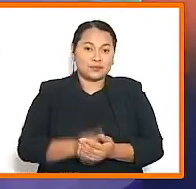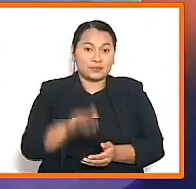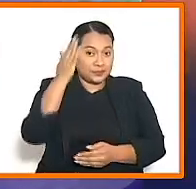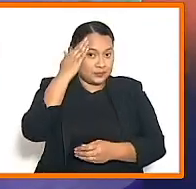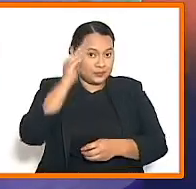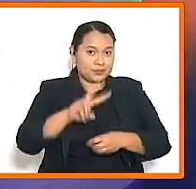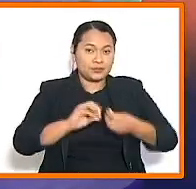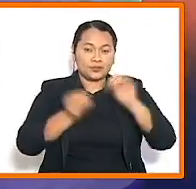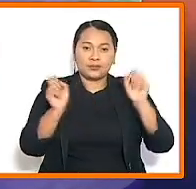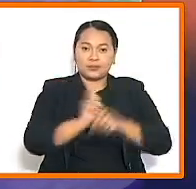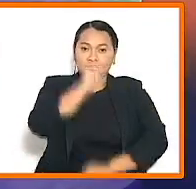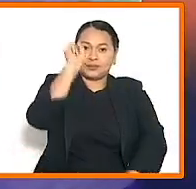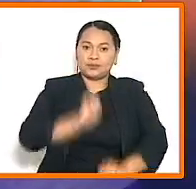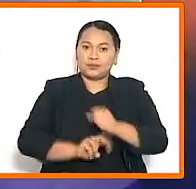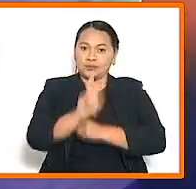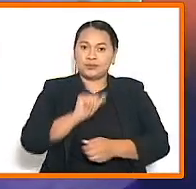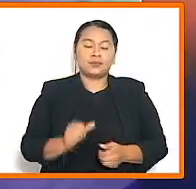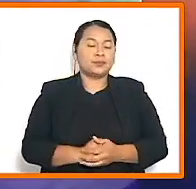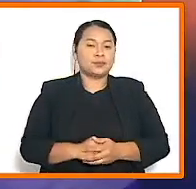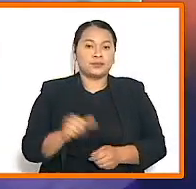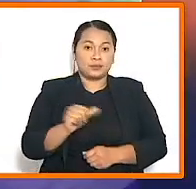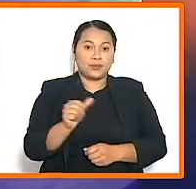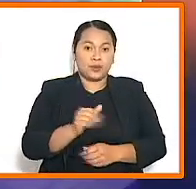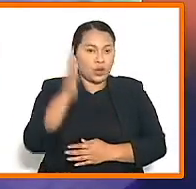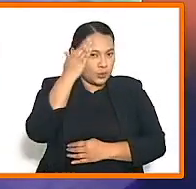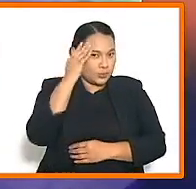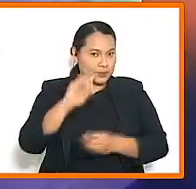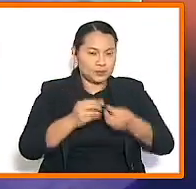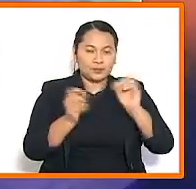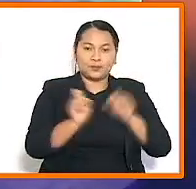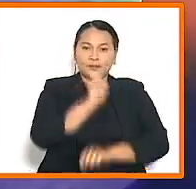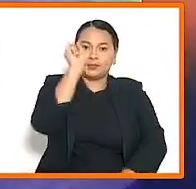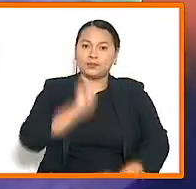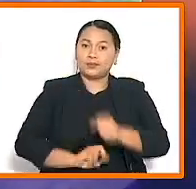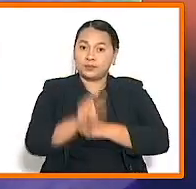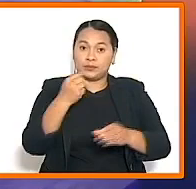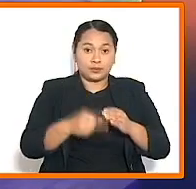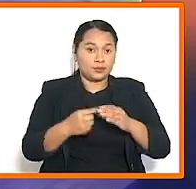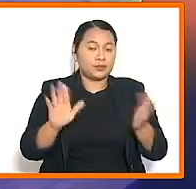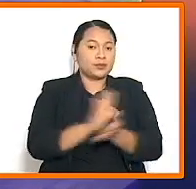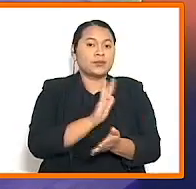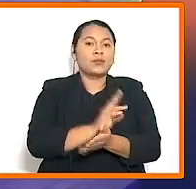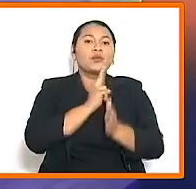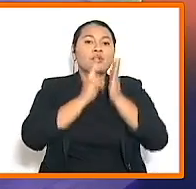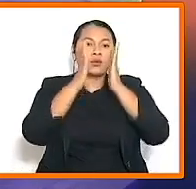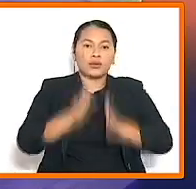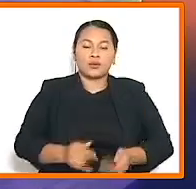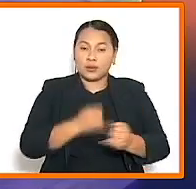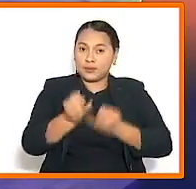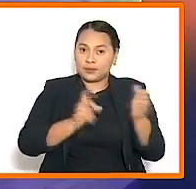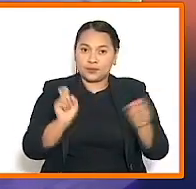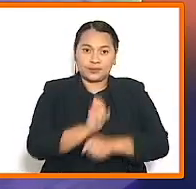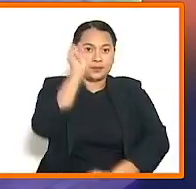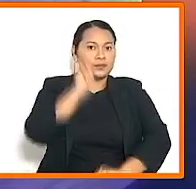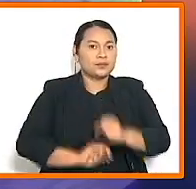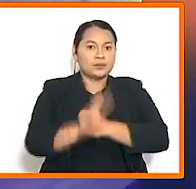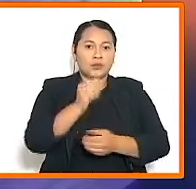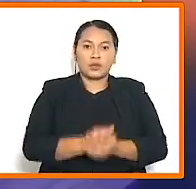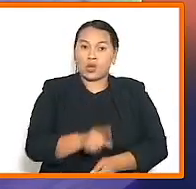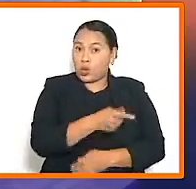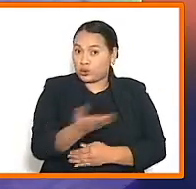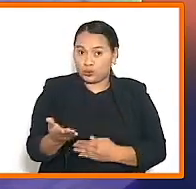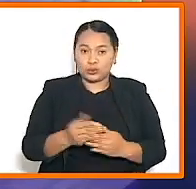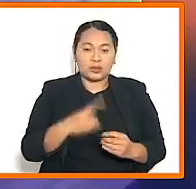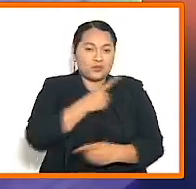que tengas la guía catracha para que juegues y ganes a lo catracho. Y antes de conocer los números ganador para premiados, te comento, querido jugador, que si sos fanático de los